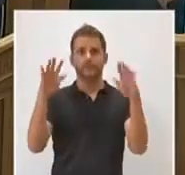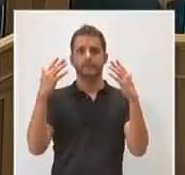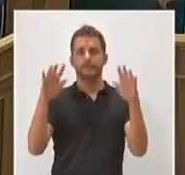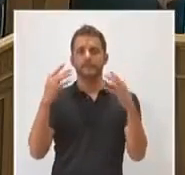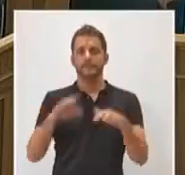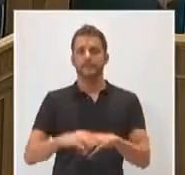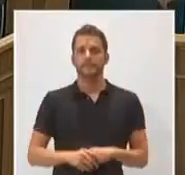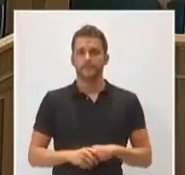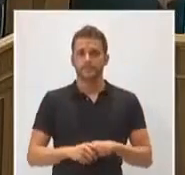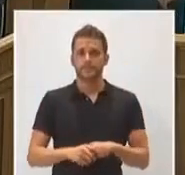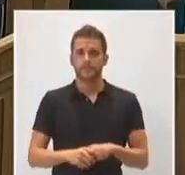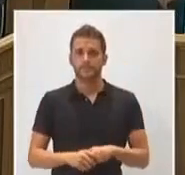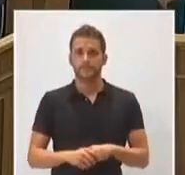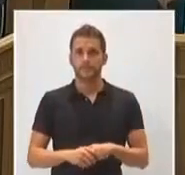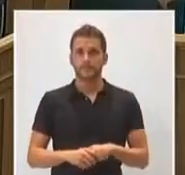nos dice mucho